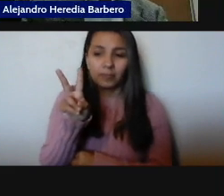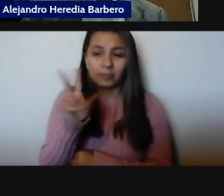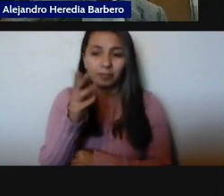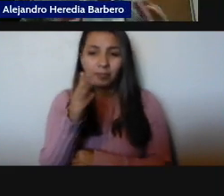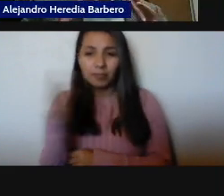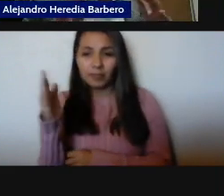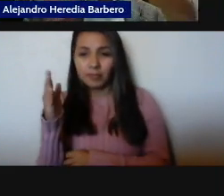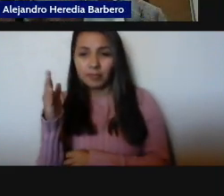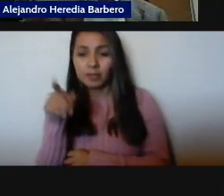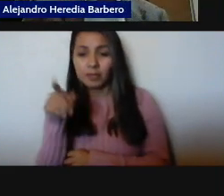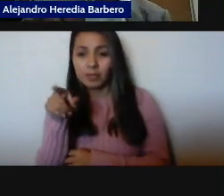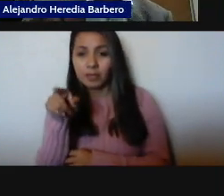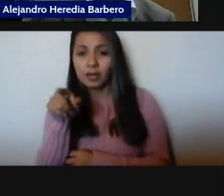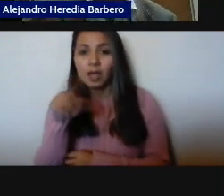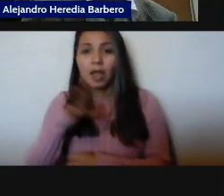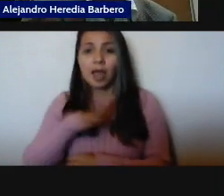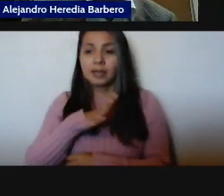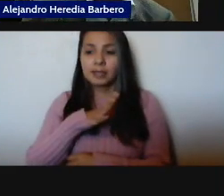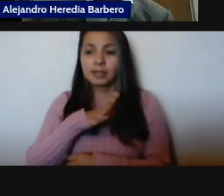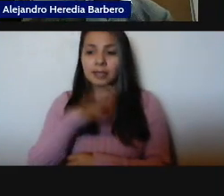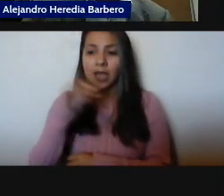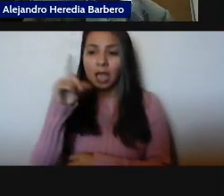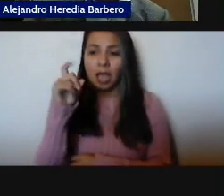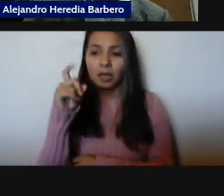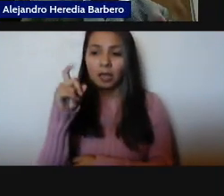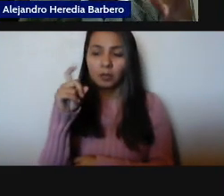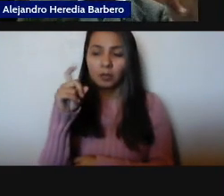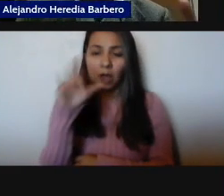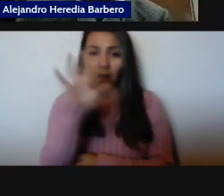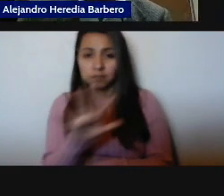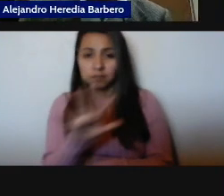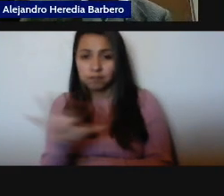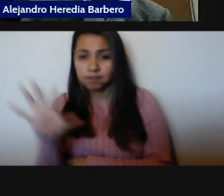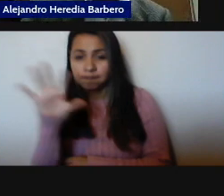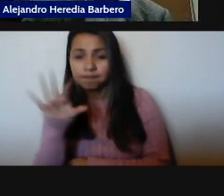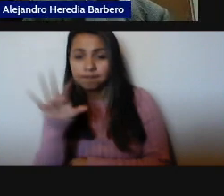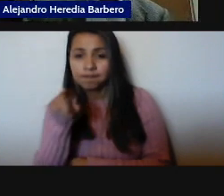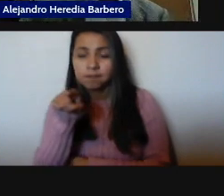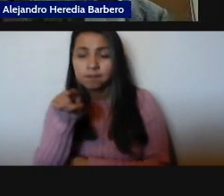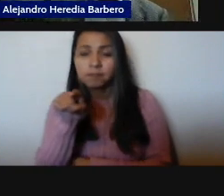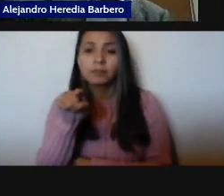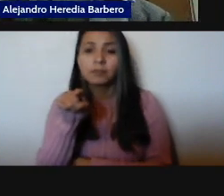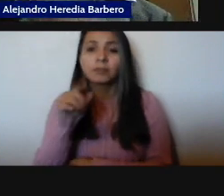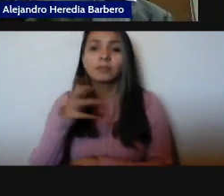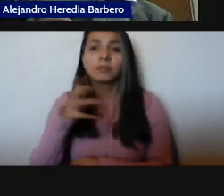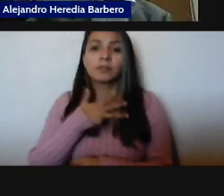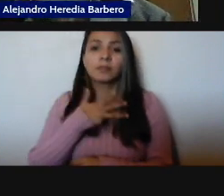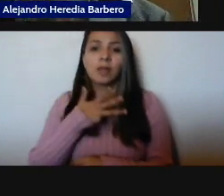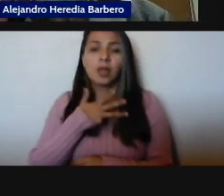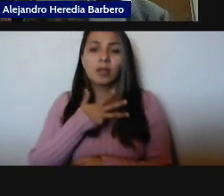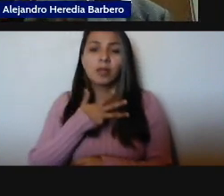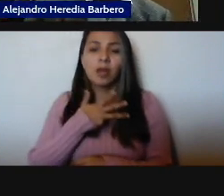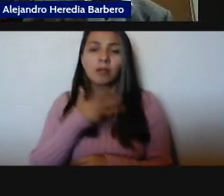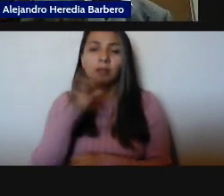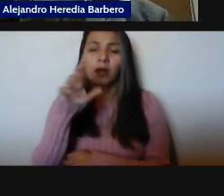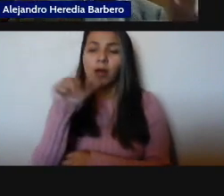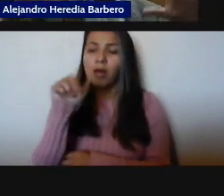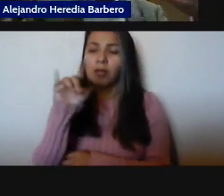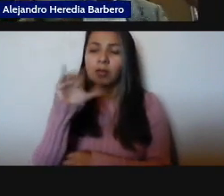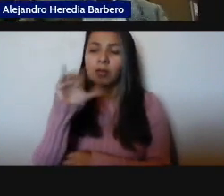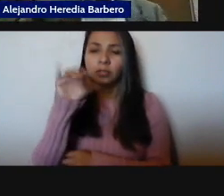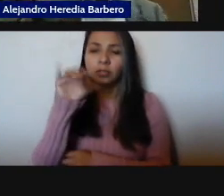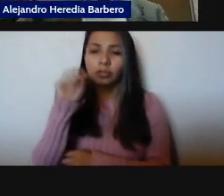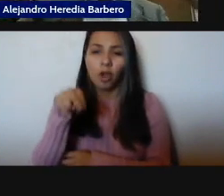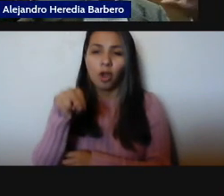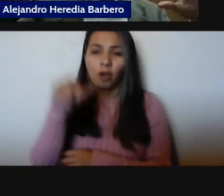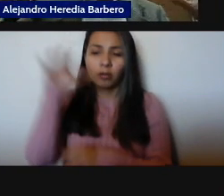un sistema que tiene agua, también está perturbado por algunas radiaciones. Abajo